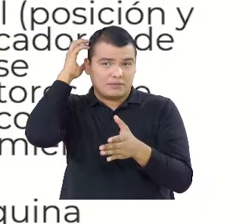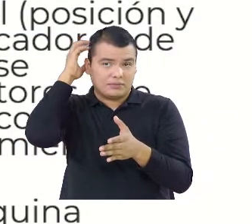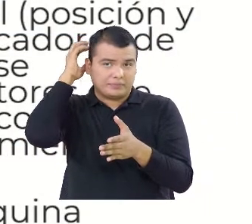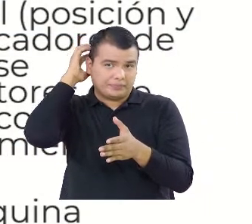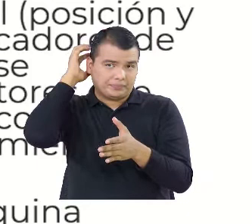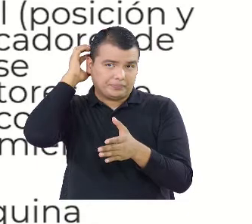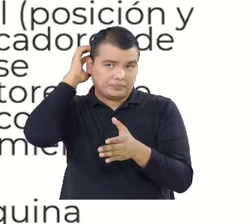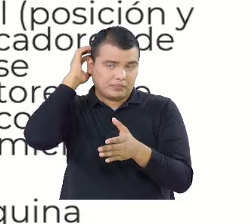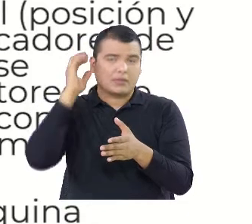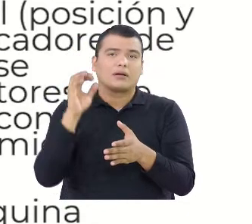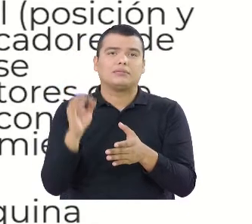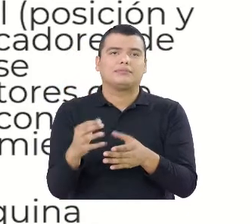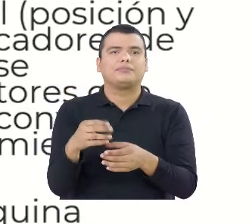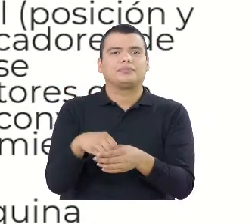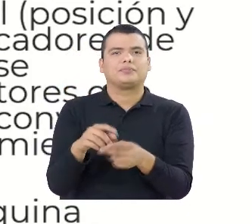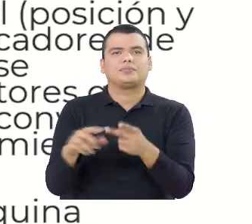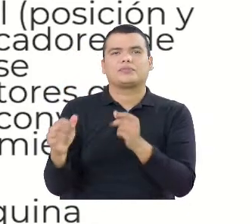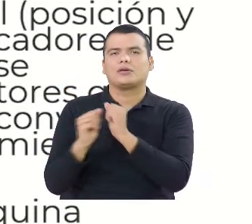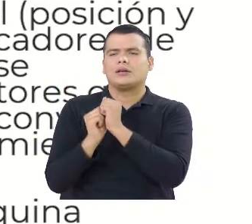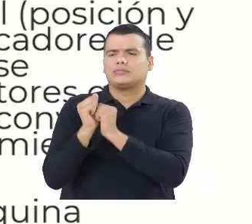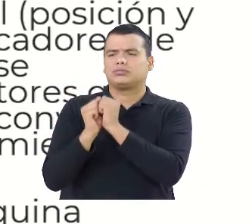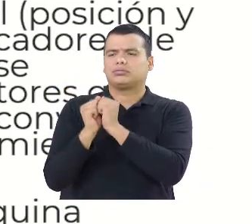paso, que es el que yo tengo aquí en mi mano.